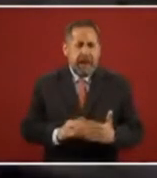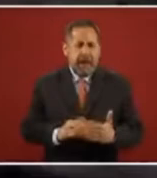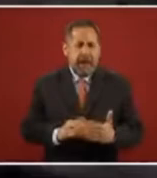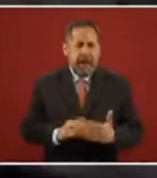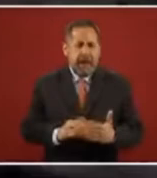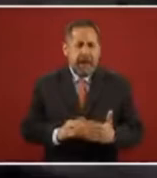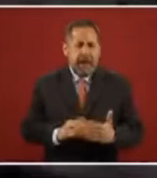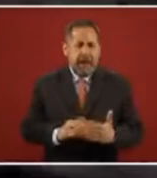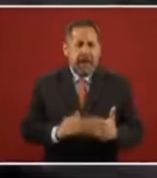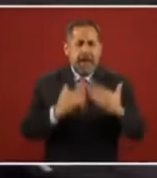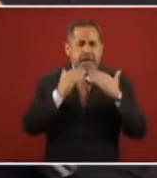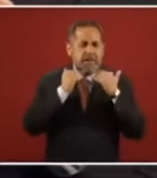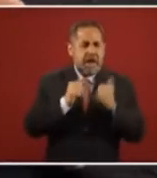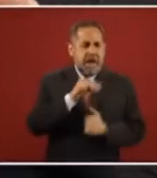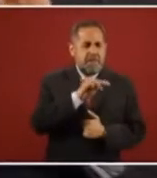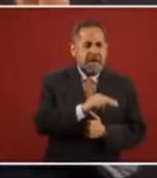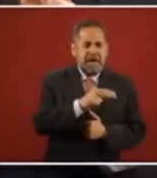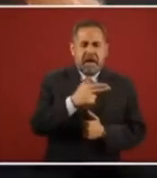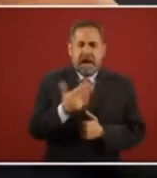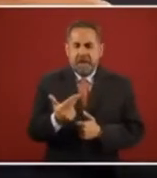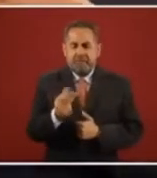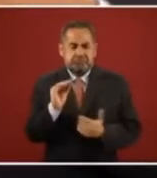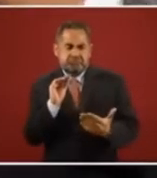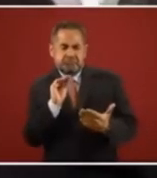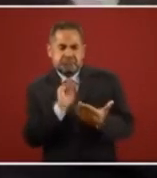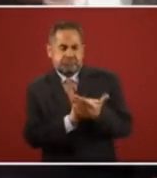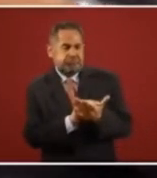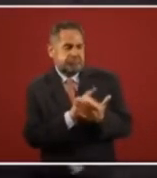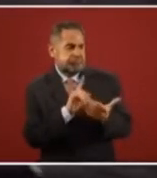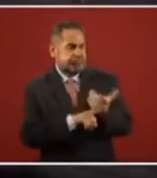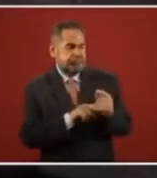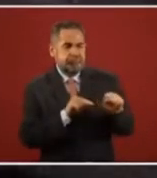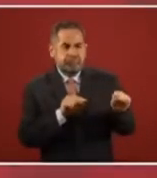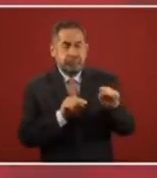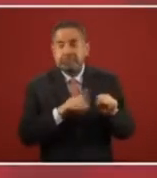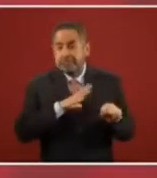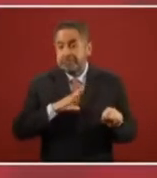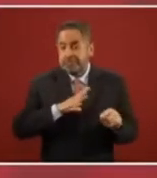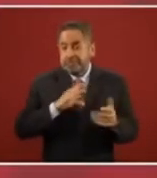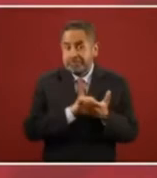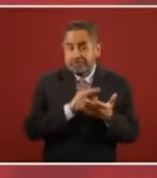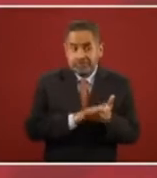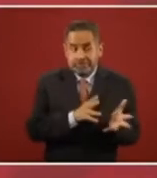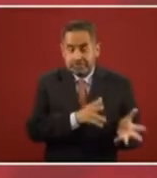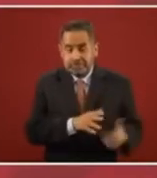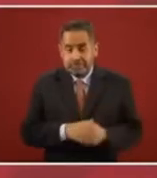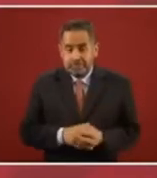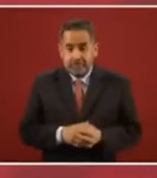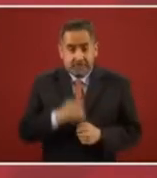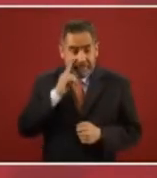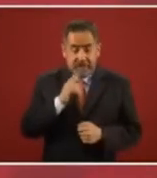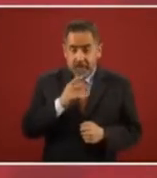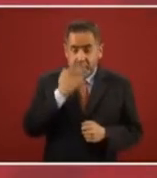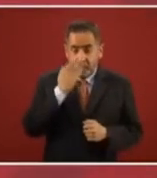maximiliano dando también porque estos jarrones